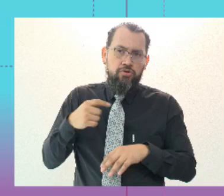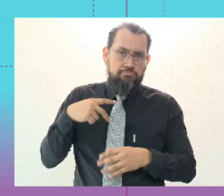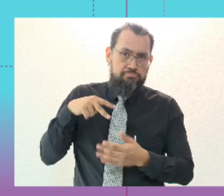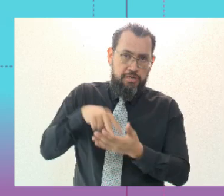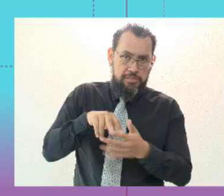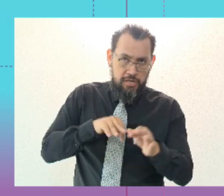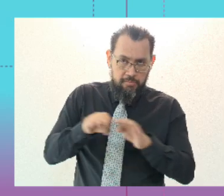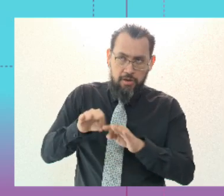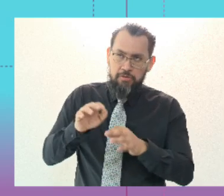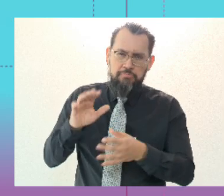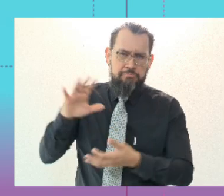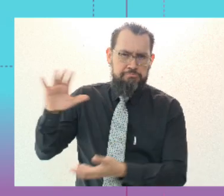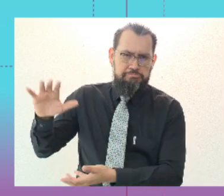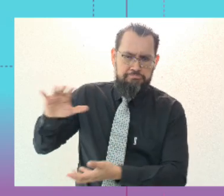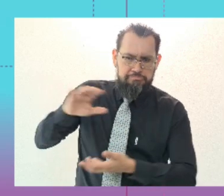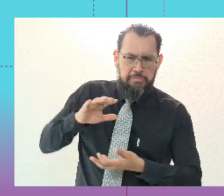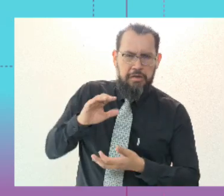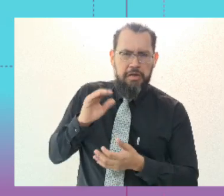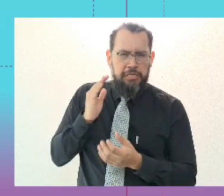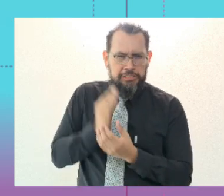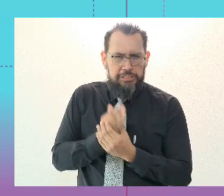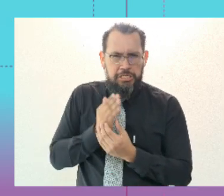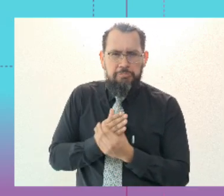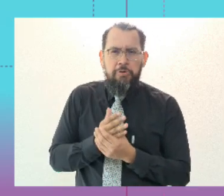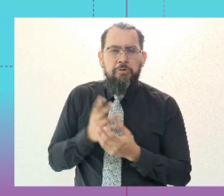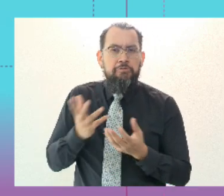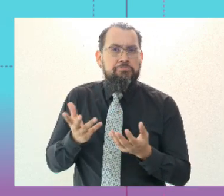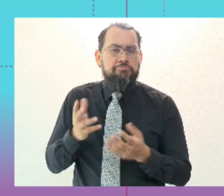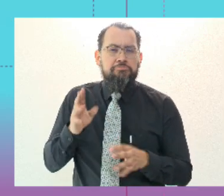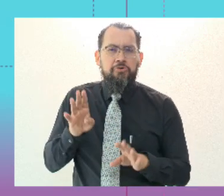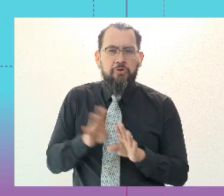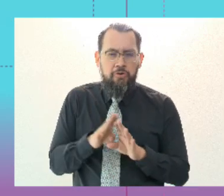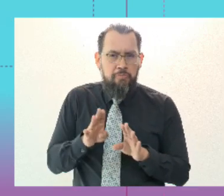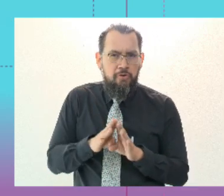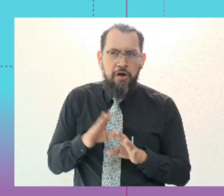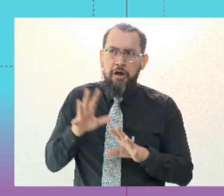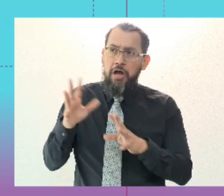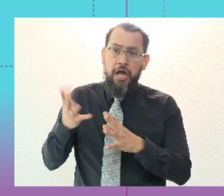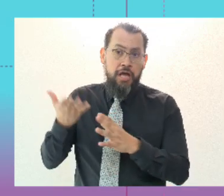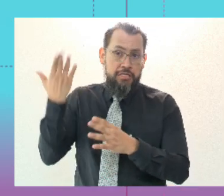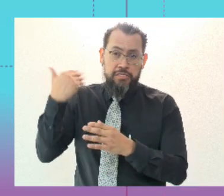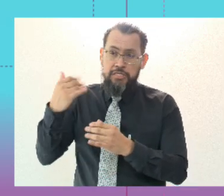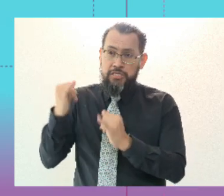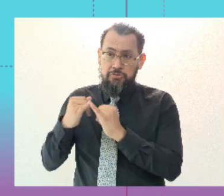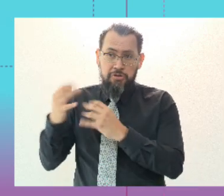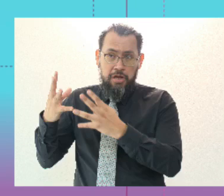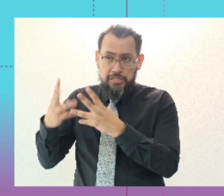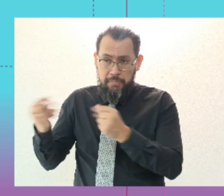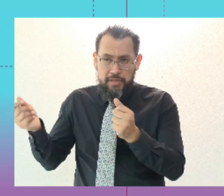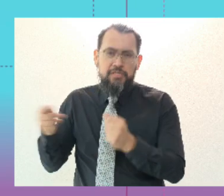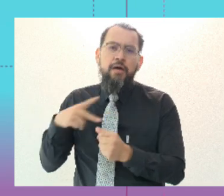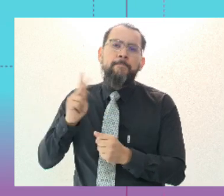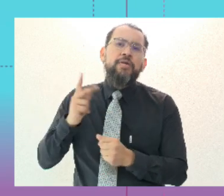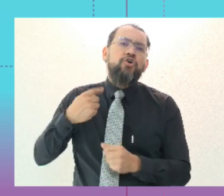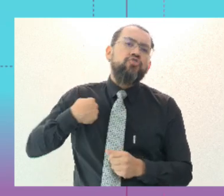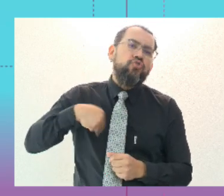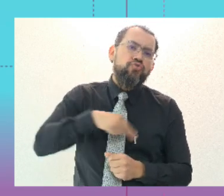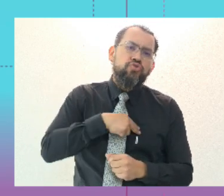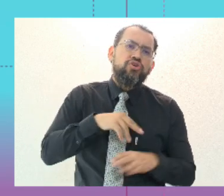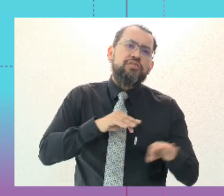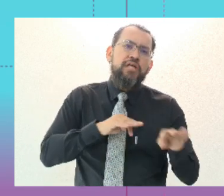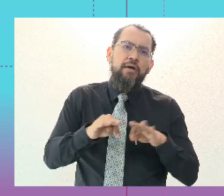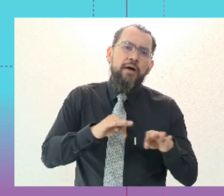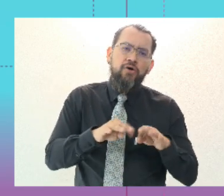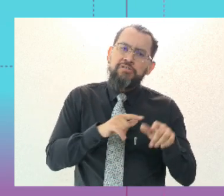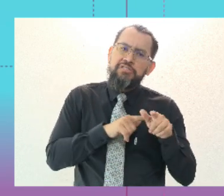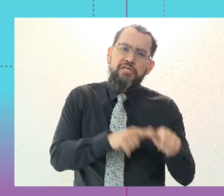archivos de instituciones que desaparecen, pero que la función la seguimos trabajando en nuestra institución